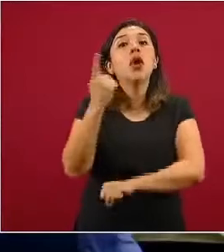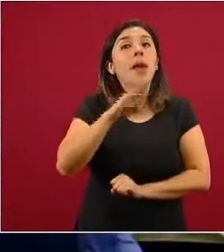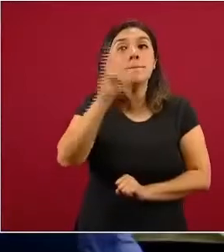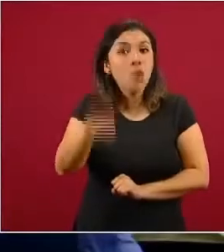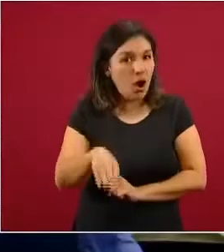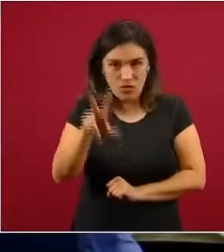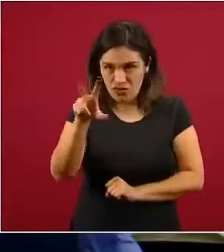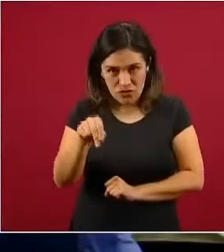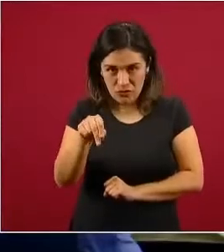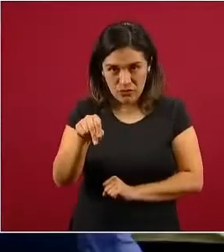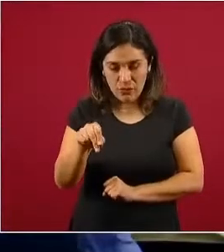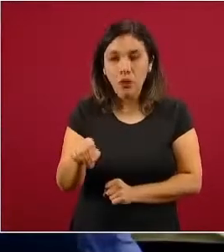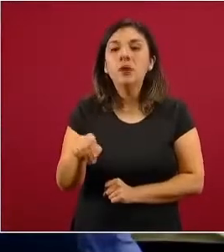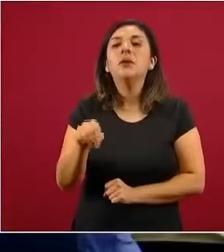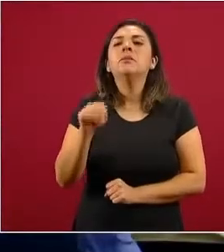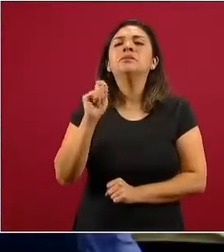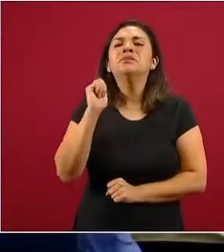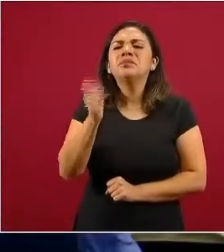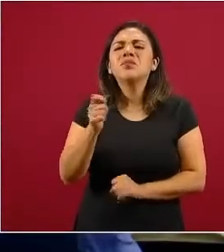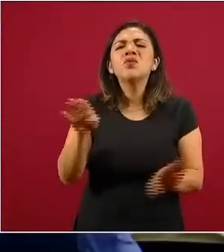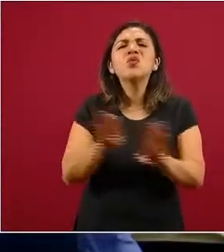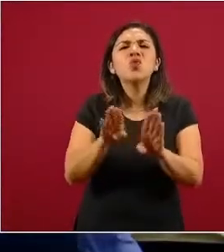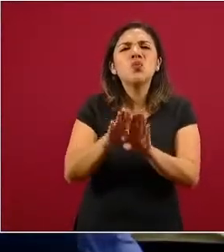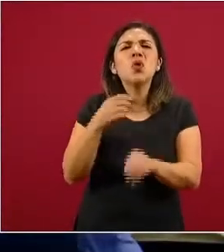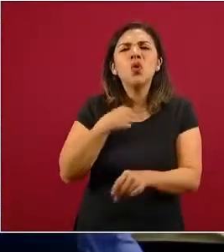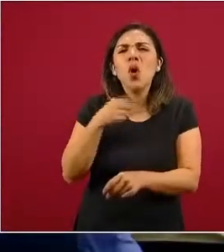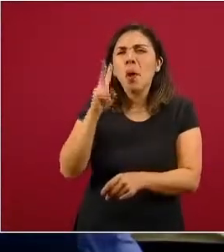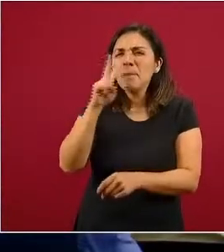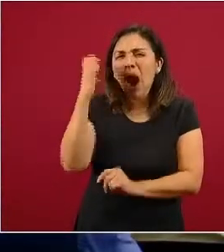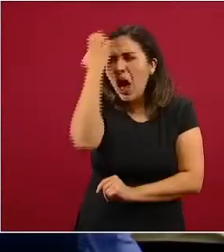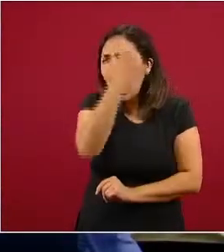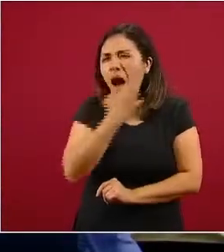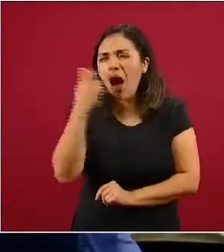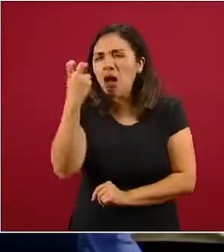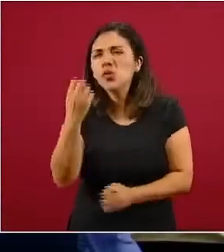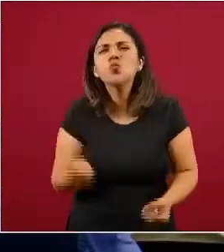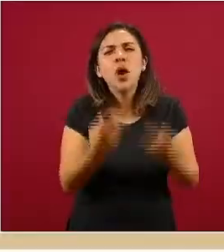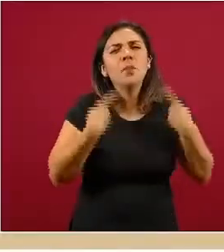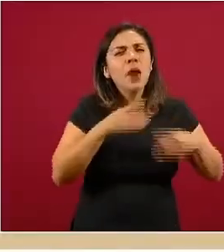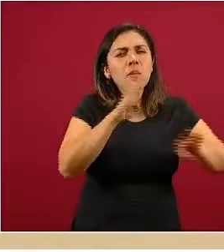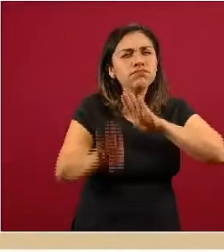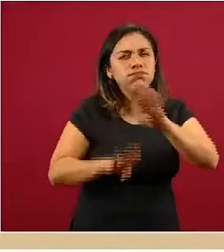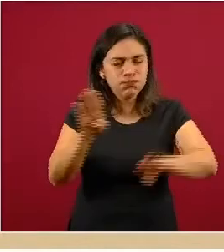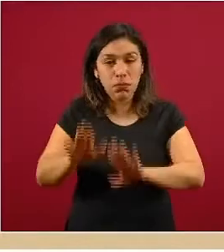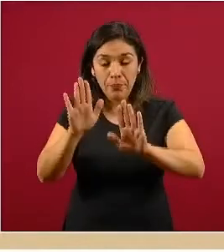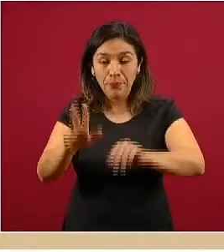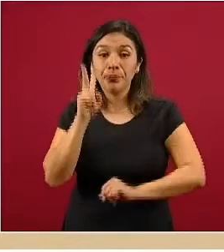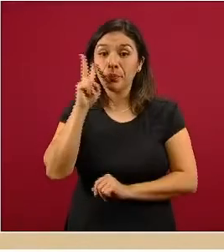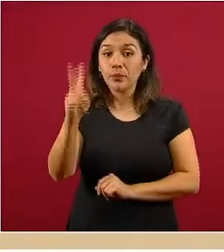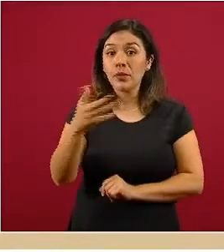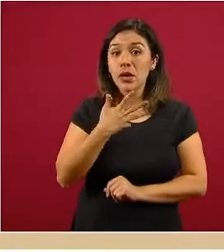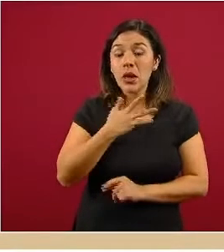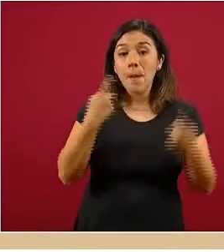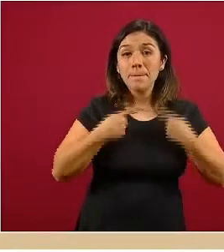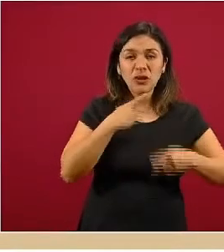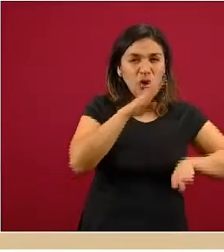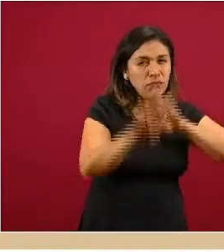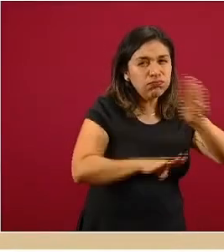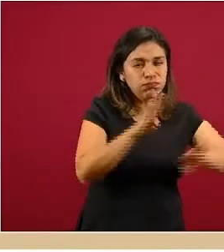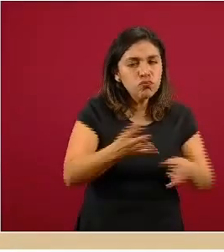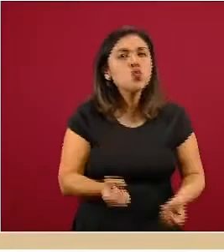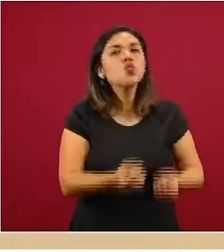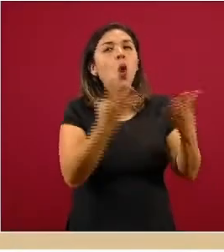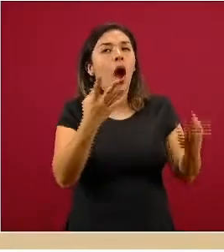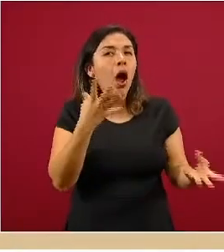red que tiene RENAPO con un registro nacional, es como hemos hecho este análisis. La siguiente, por